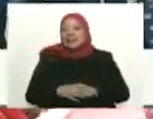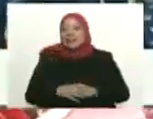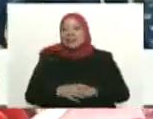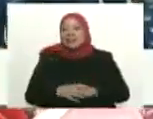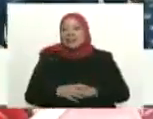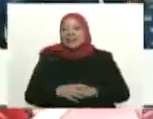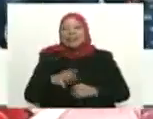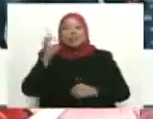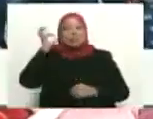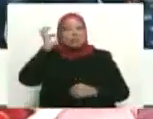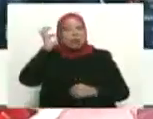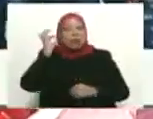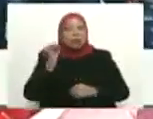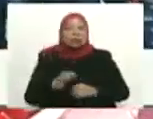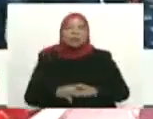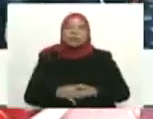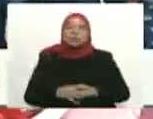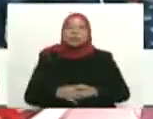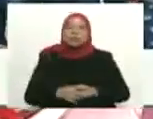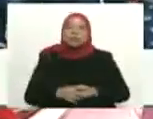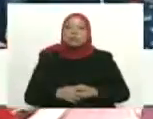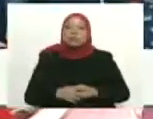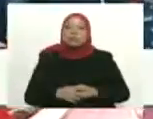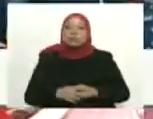Heidi Torrealba.